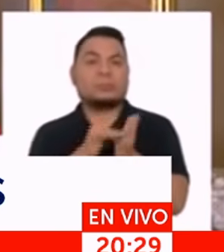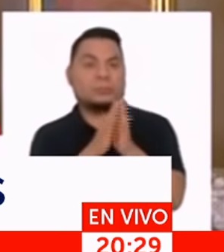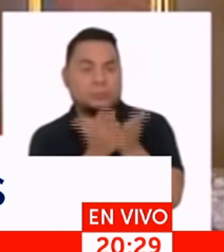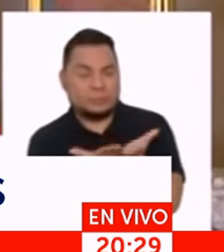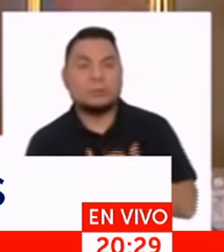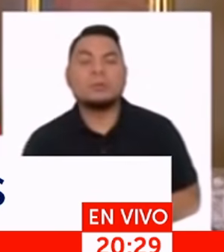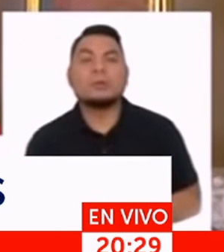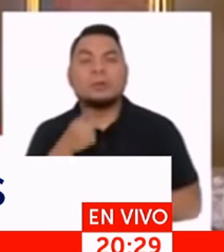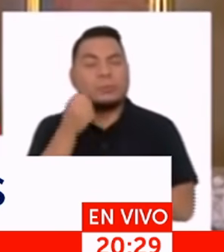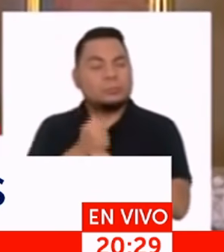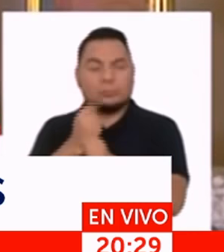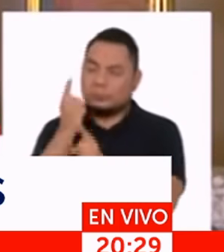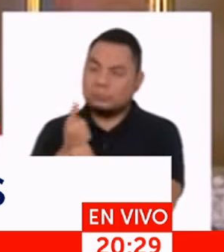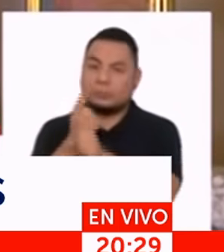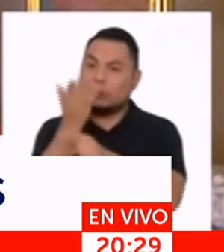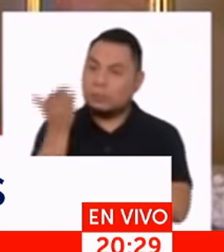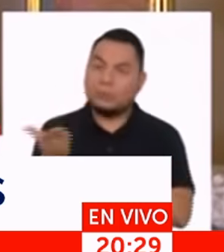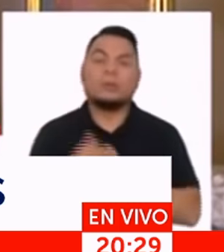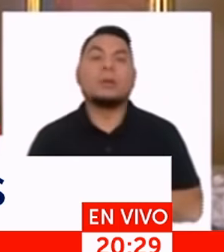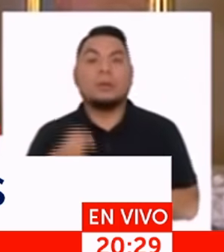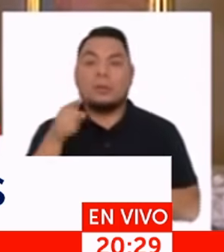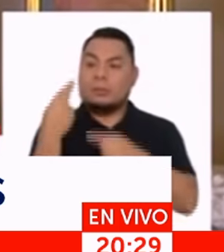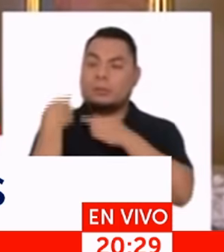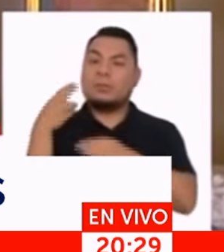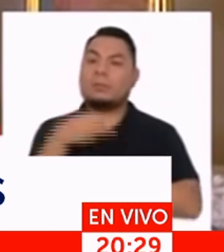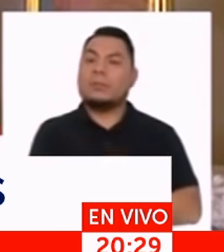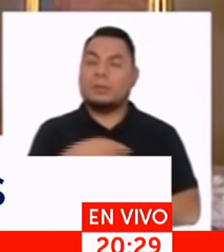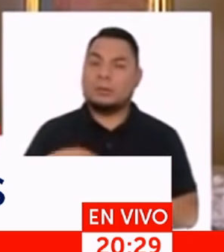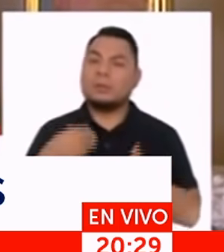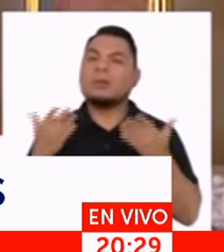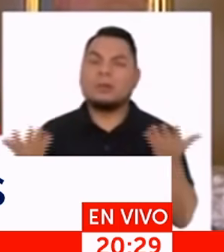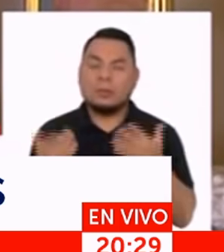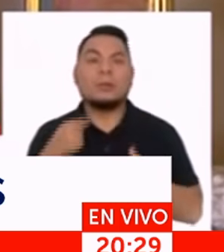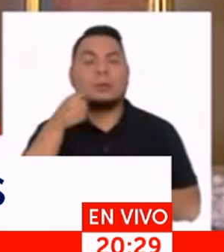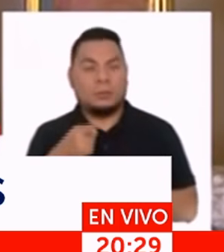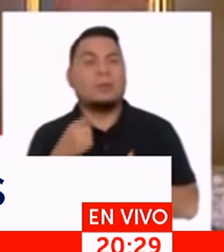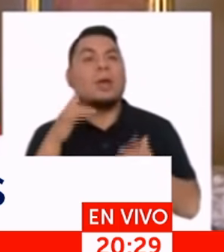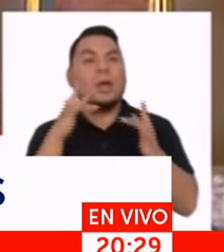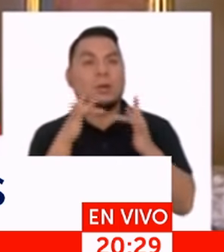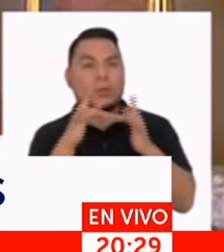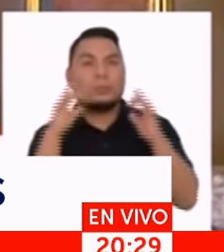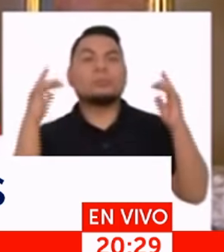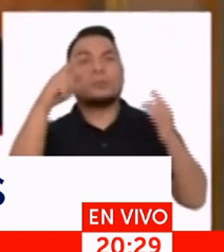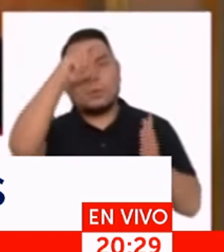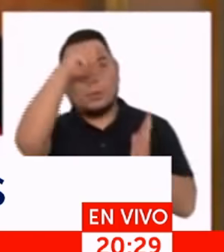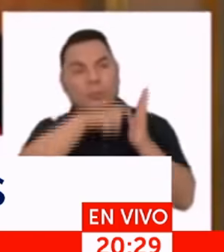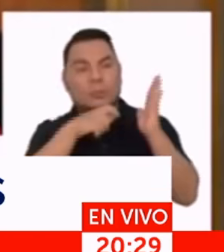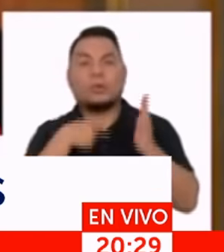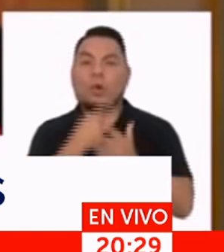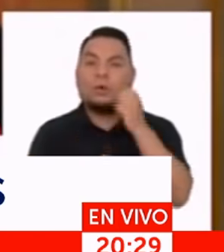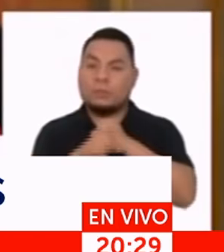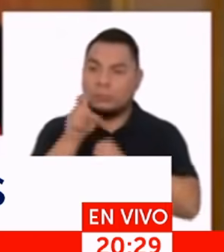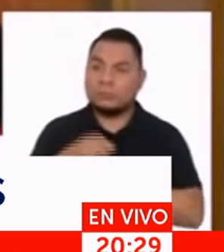evangelios desempeñar leal y fielmente el cargo de ministro de Estado en el despacho de Energía y Minas que os